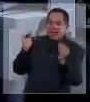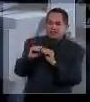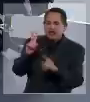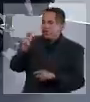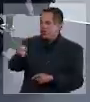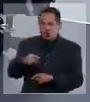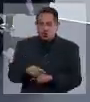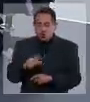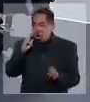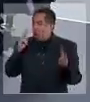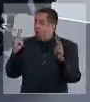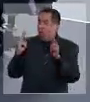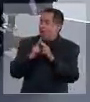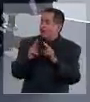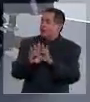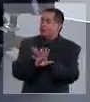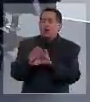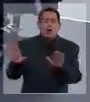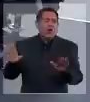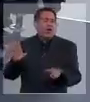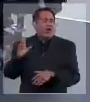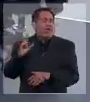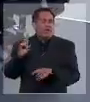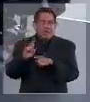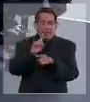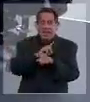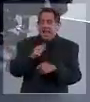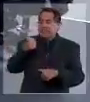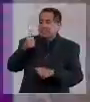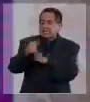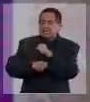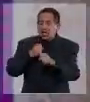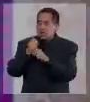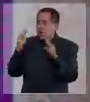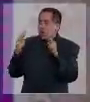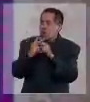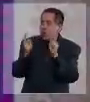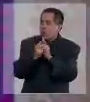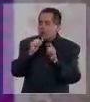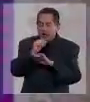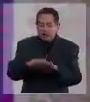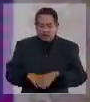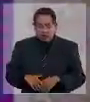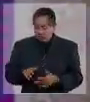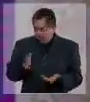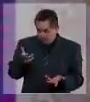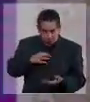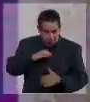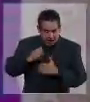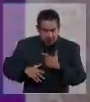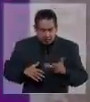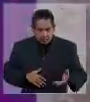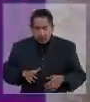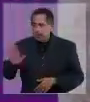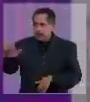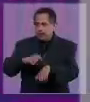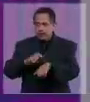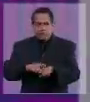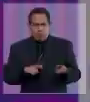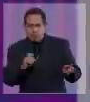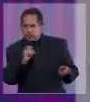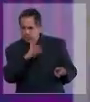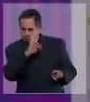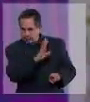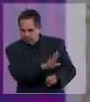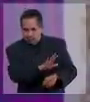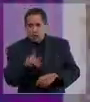Peña. No lo he visto a Peña en 6 años. Aquí estás con Peña. ¿Puedo terminar? Candidato Anaya, es tiempo de réplica del candidato López